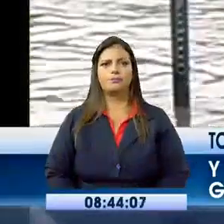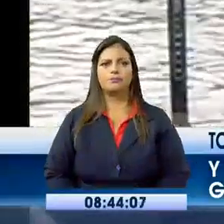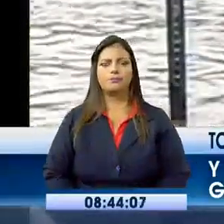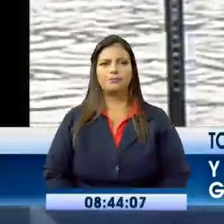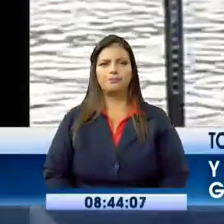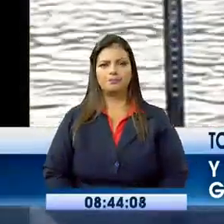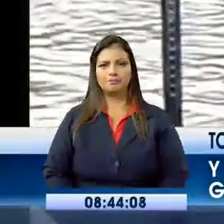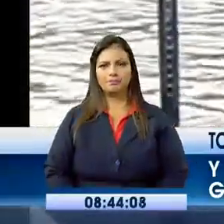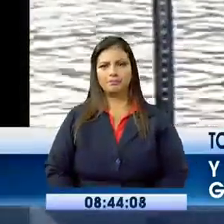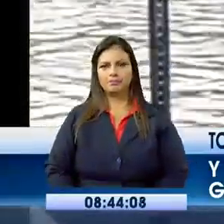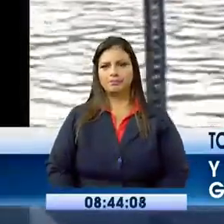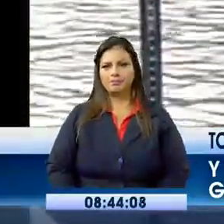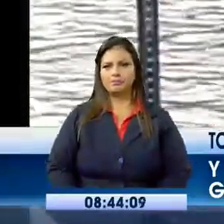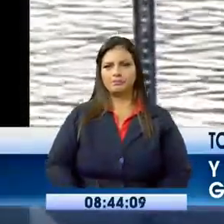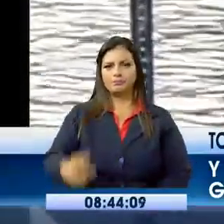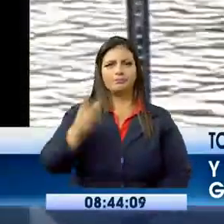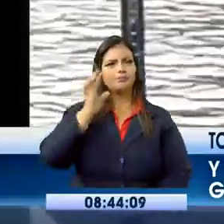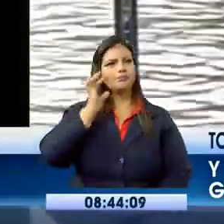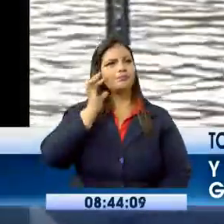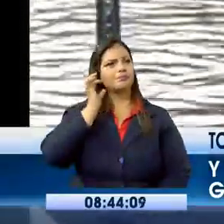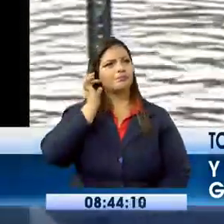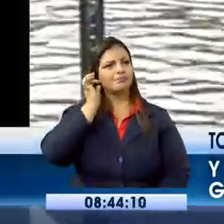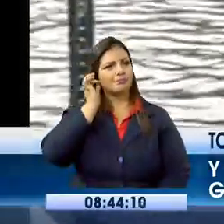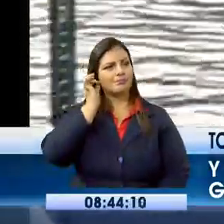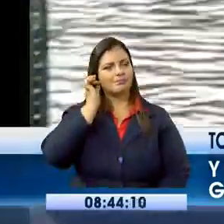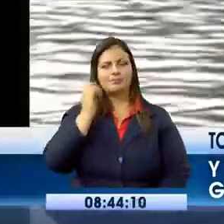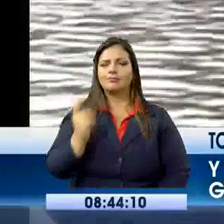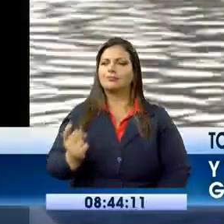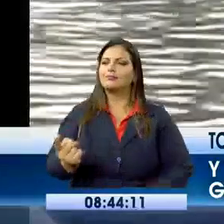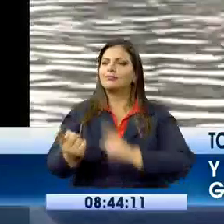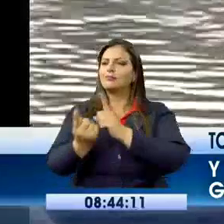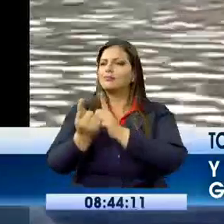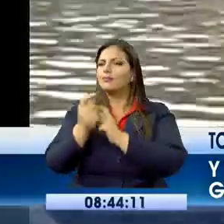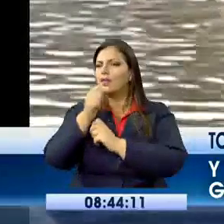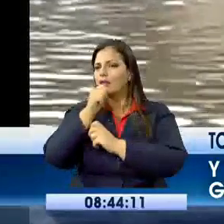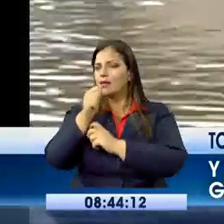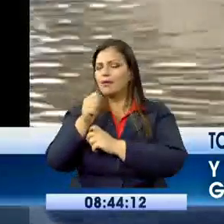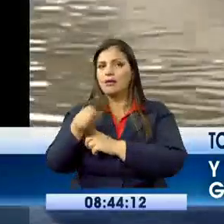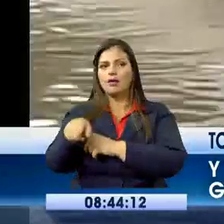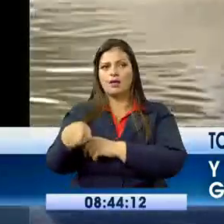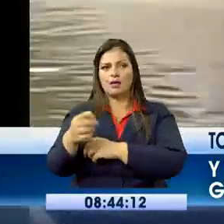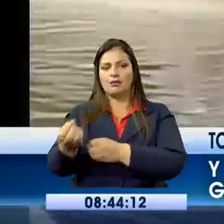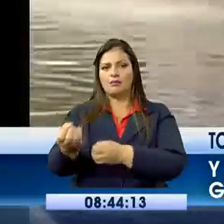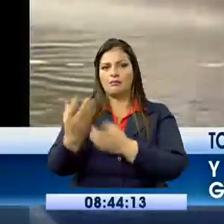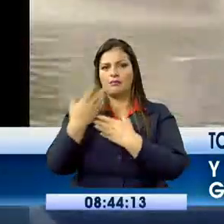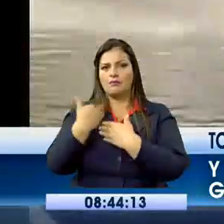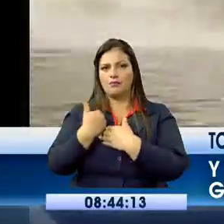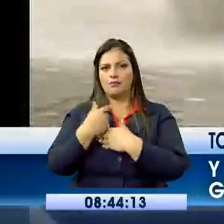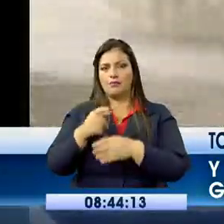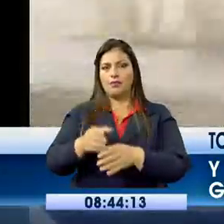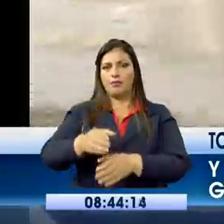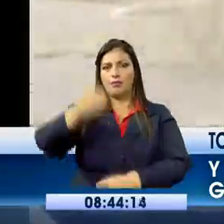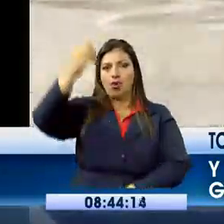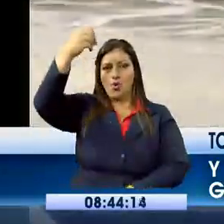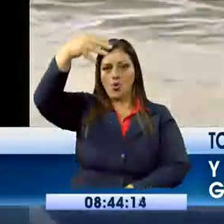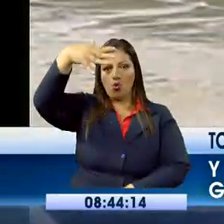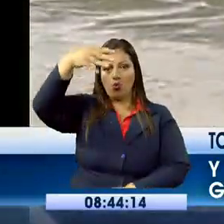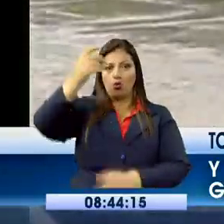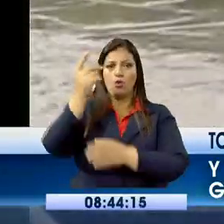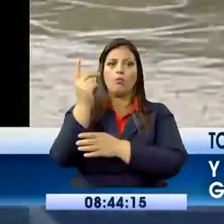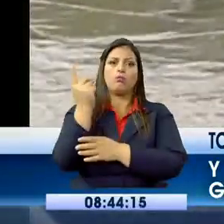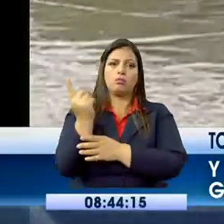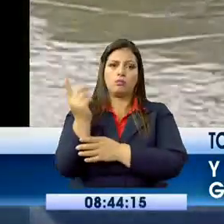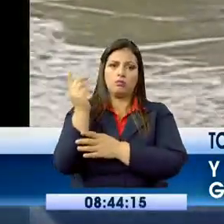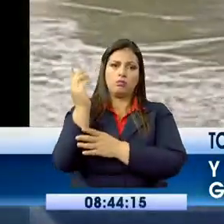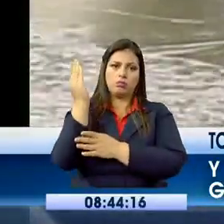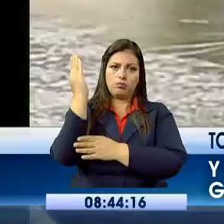Aquí hay una señora que es la moradora de sector. Me cuentan que hay un poste se ha caído. Un poste